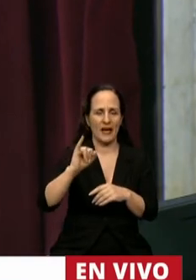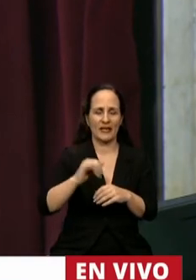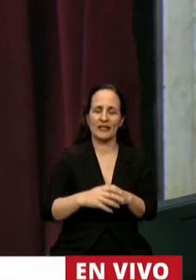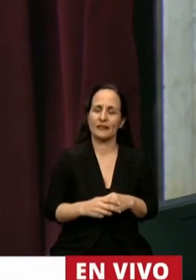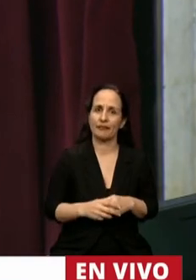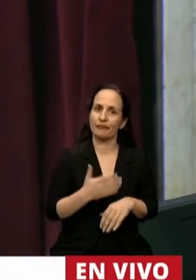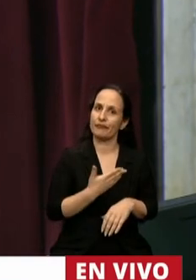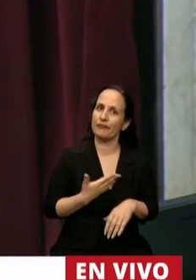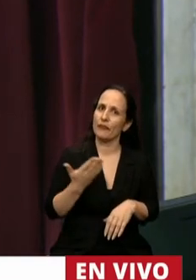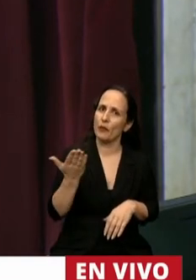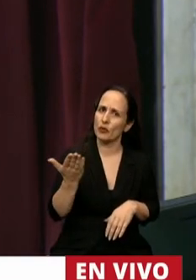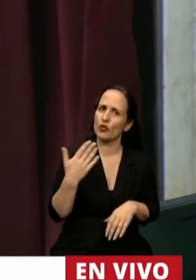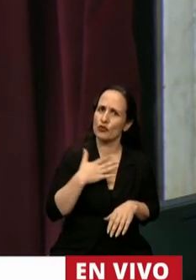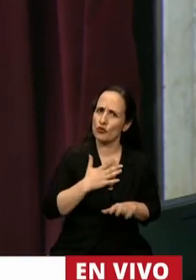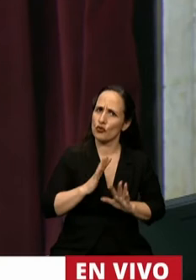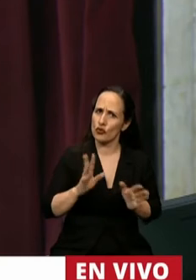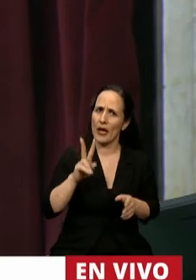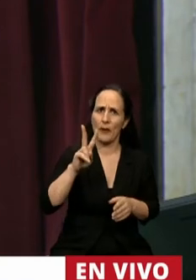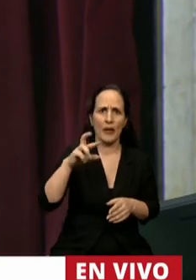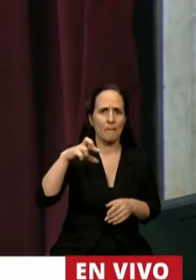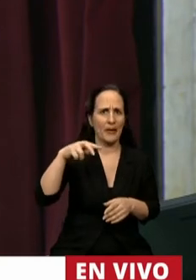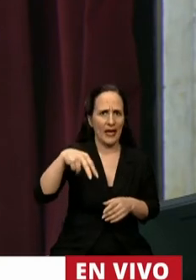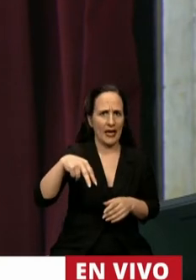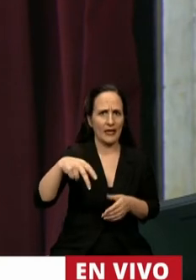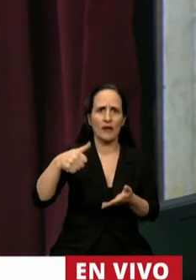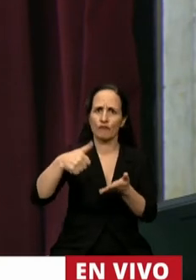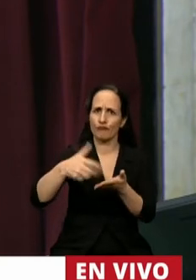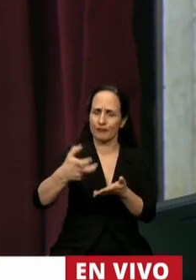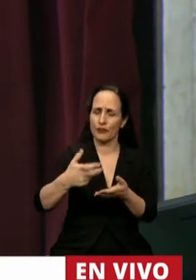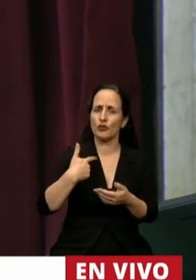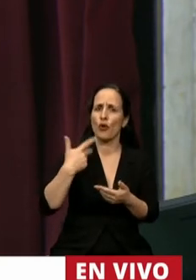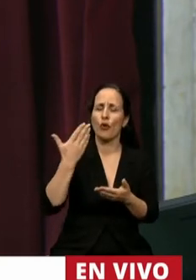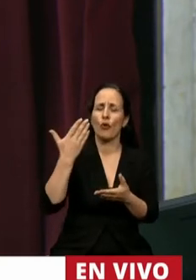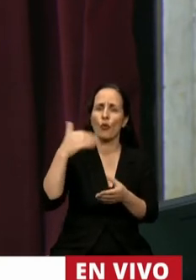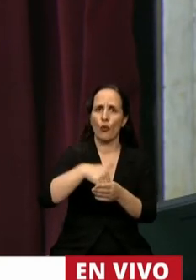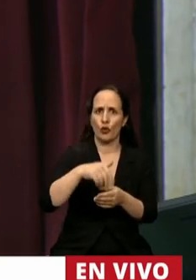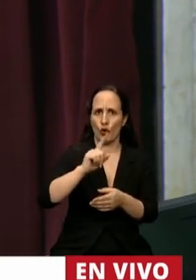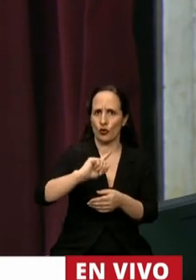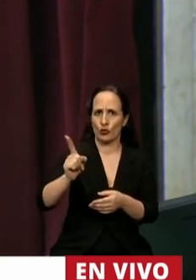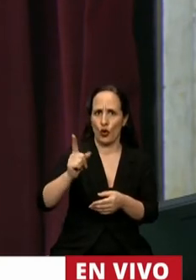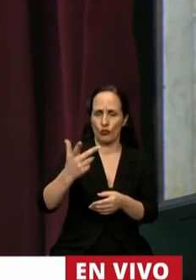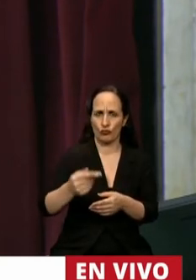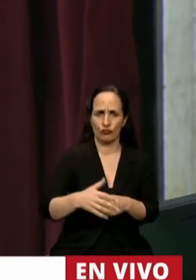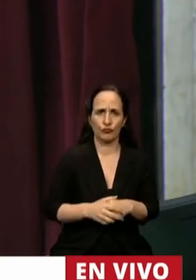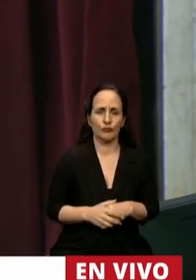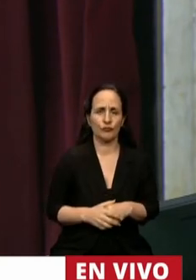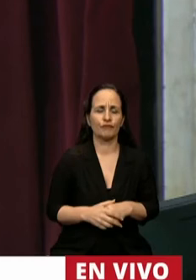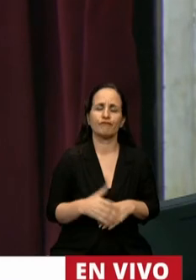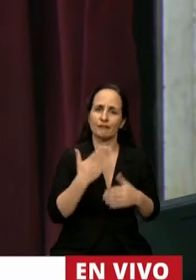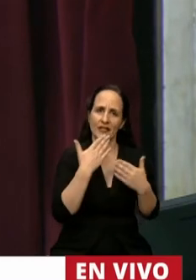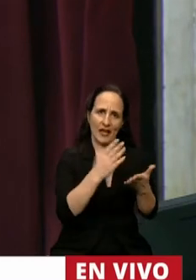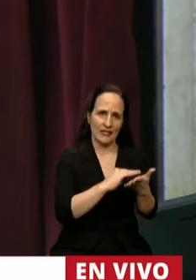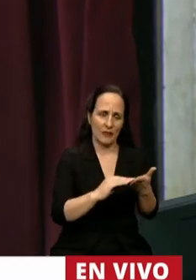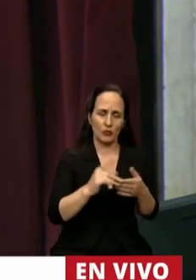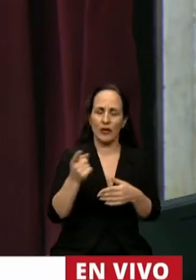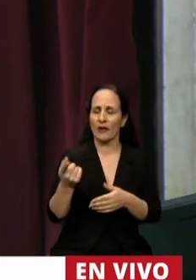Señor presidente, yo voté, tengo el VPN encendido y no tomo, es negativo. Gracias, diputada. Diputado José